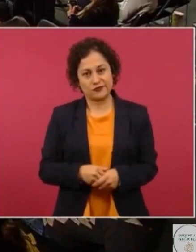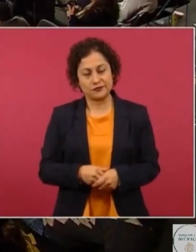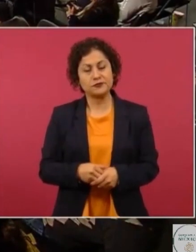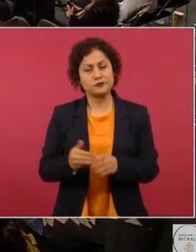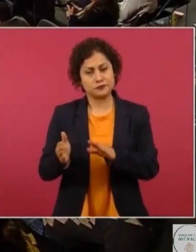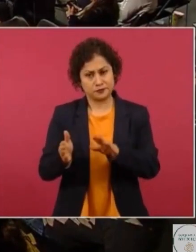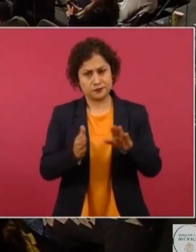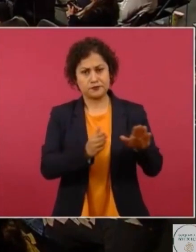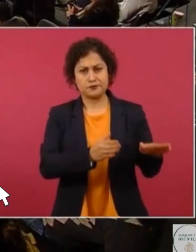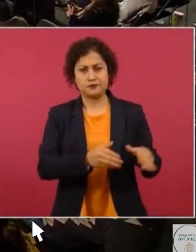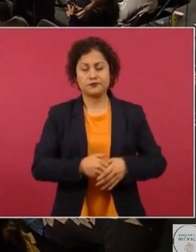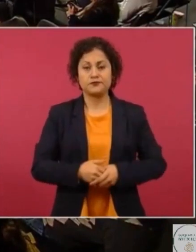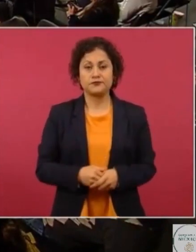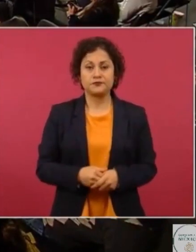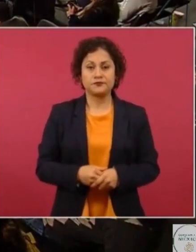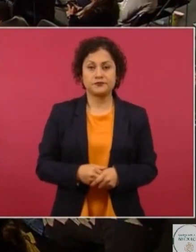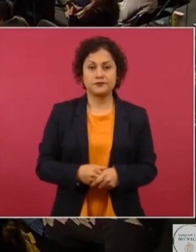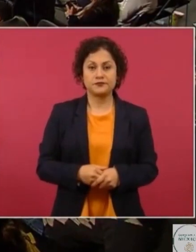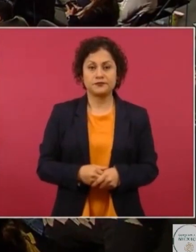Adelante.